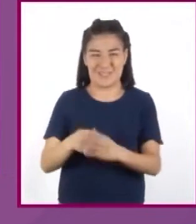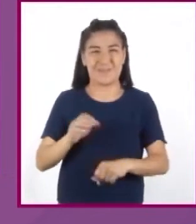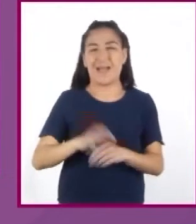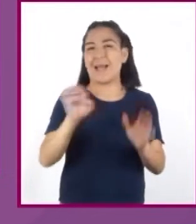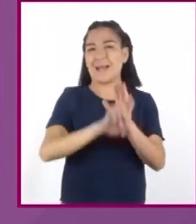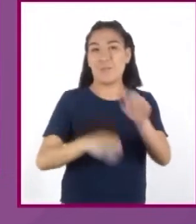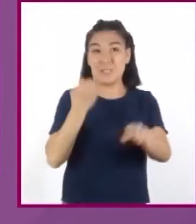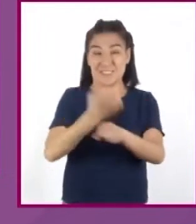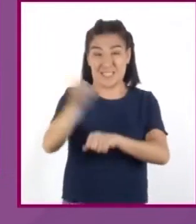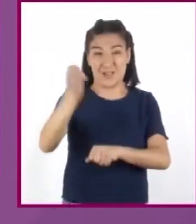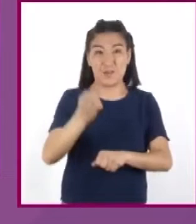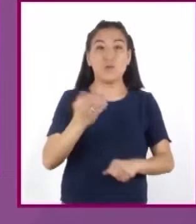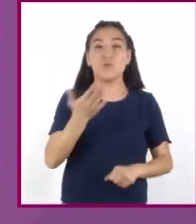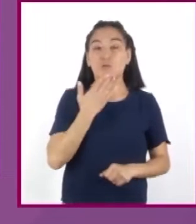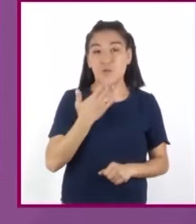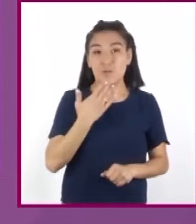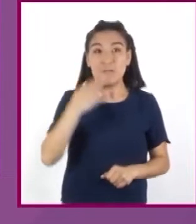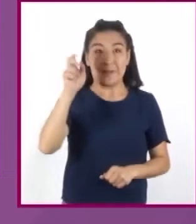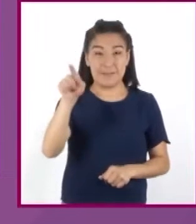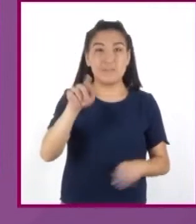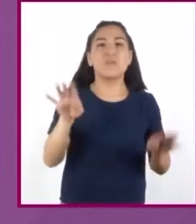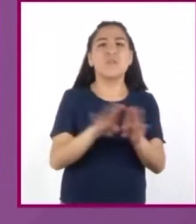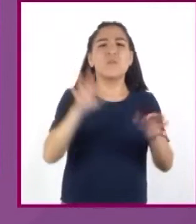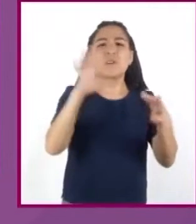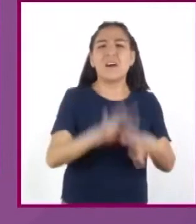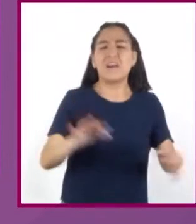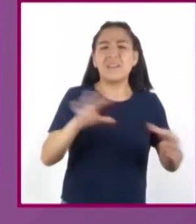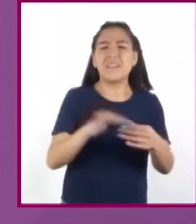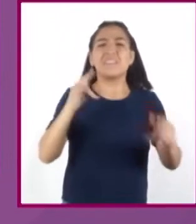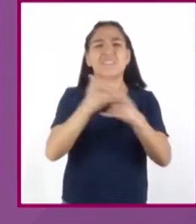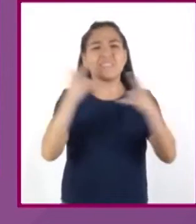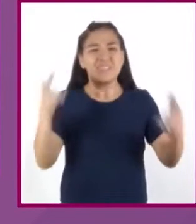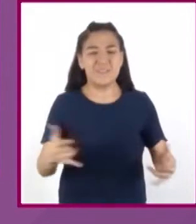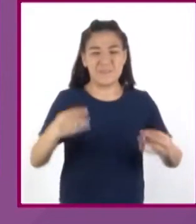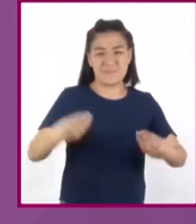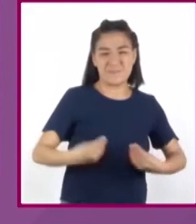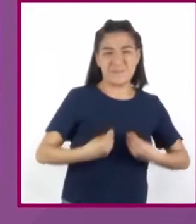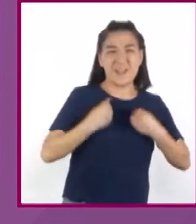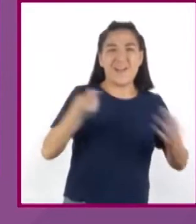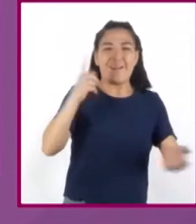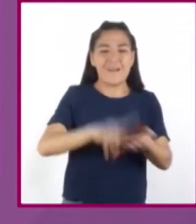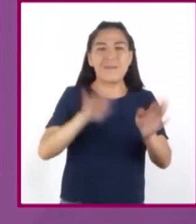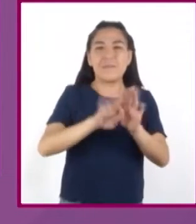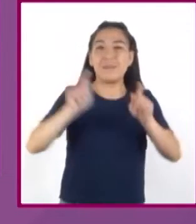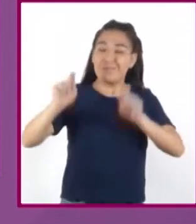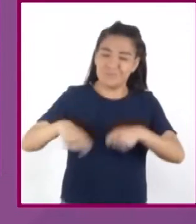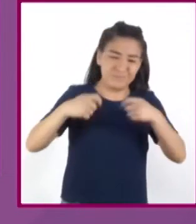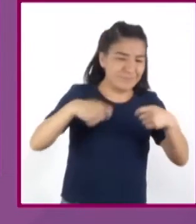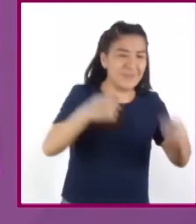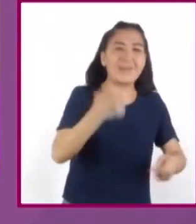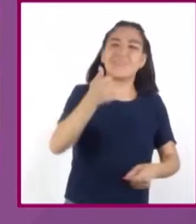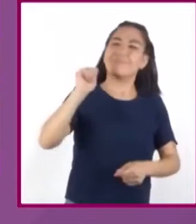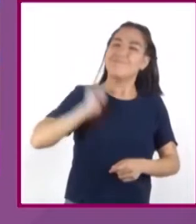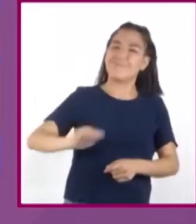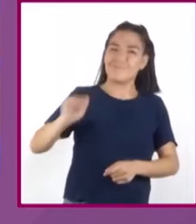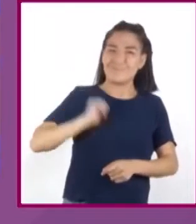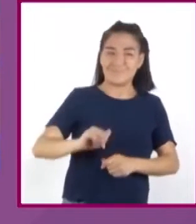estado de Sonora, los cantos seris cuentan historias, vivencias y transmiten conocimientos de sus